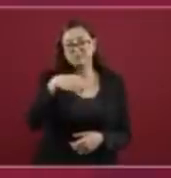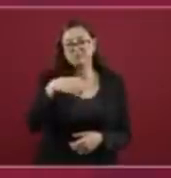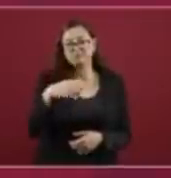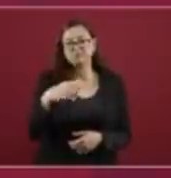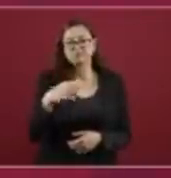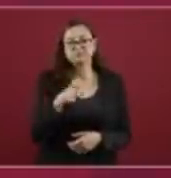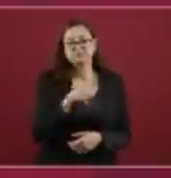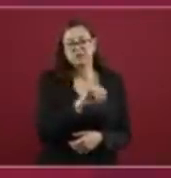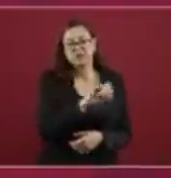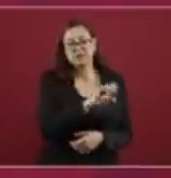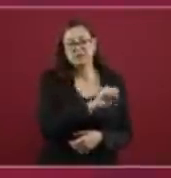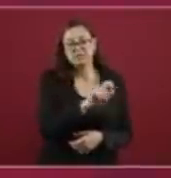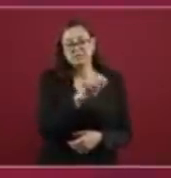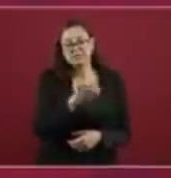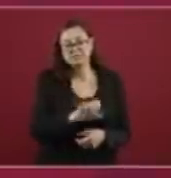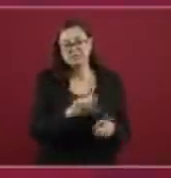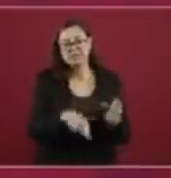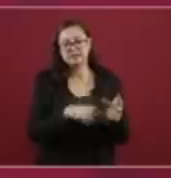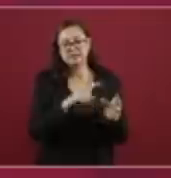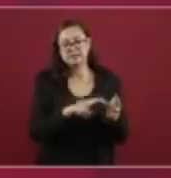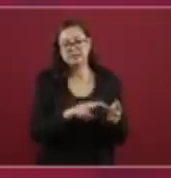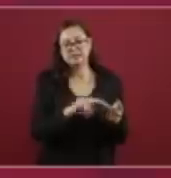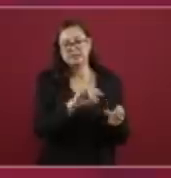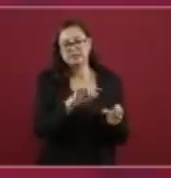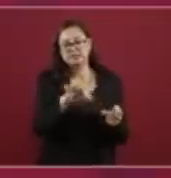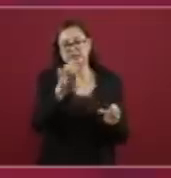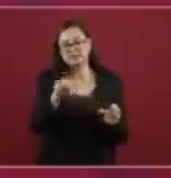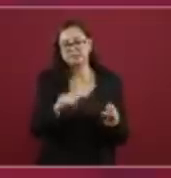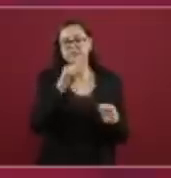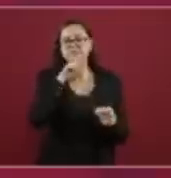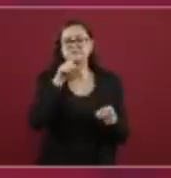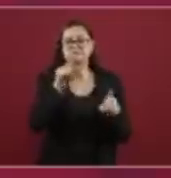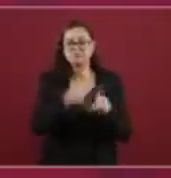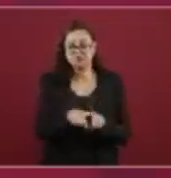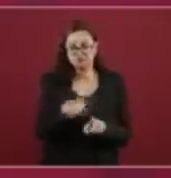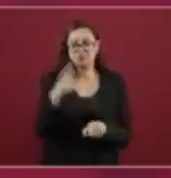pensionados del ISSSTE y del Seguro también recibieran el apoyo,